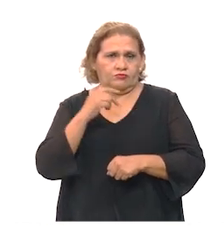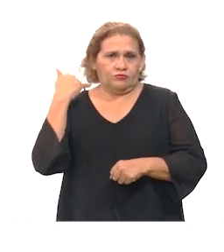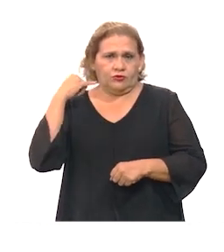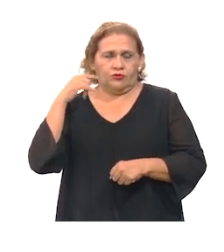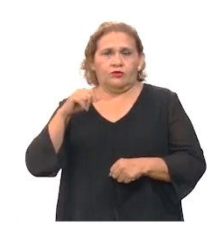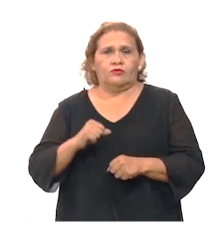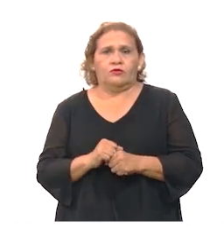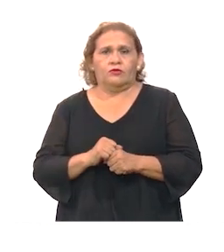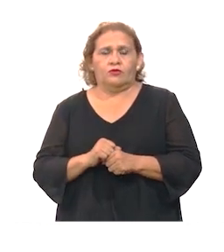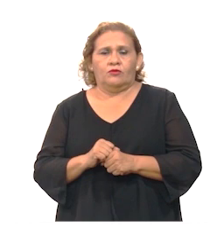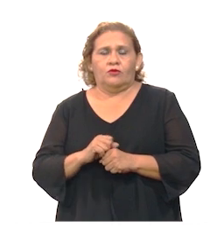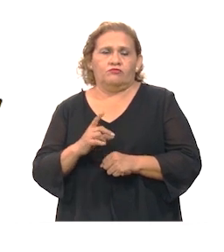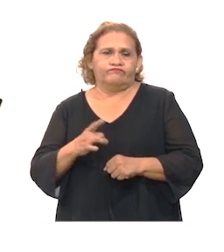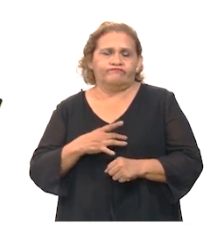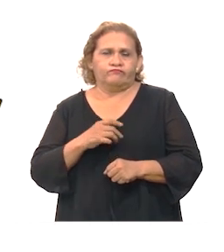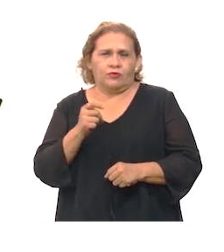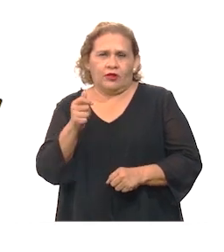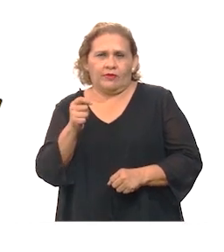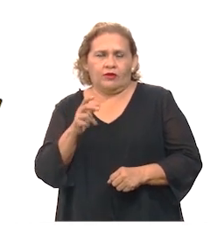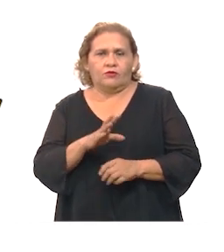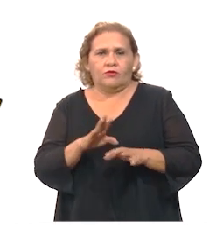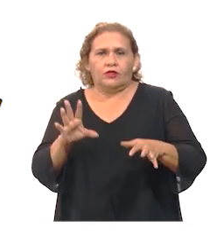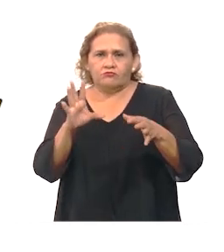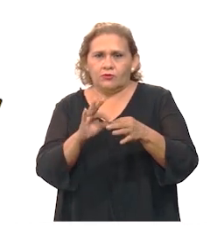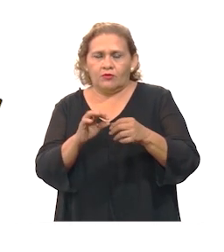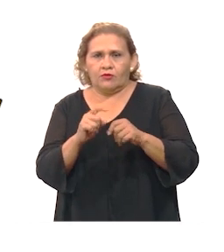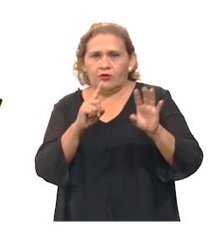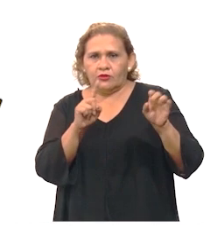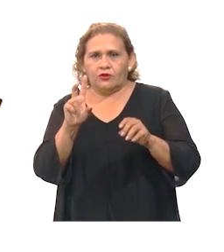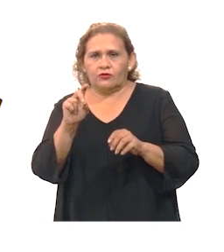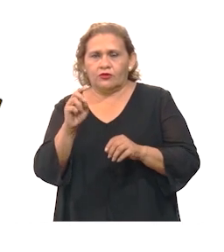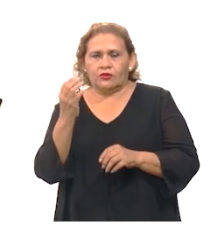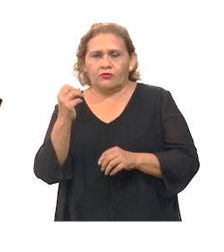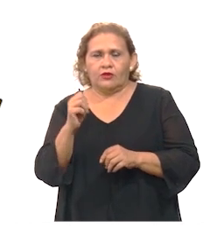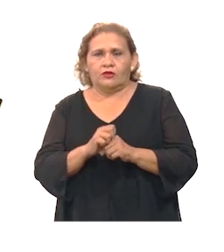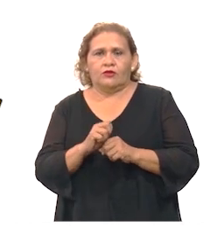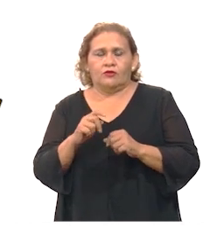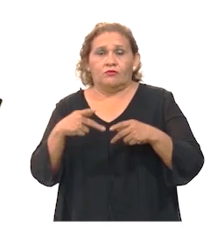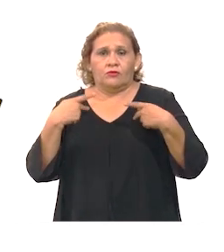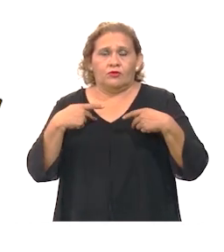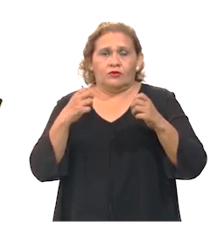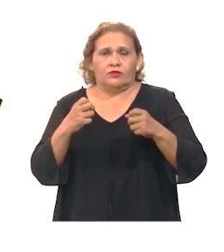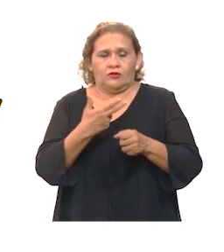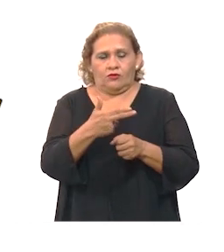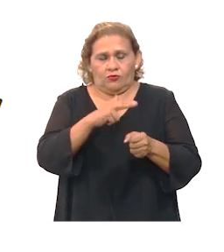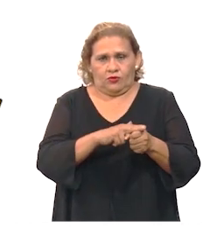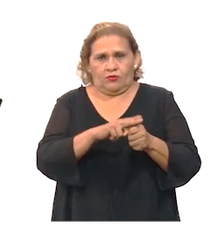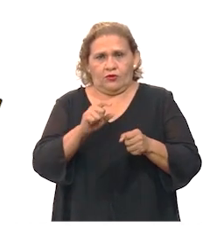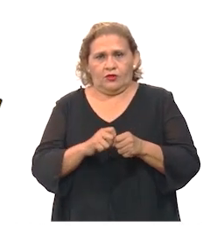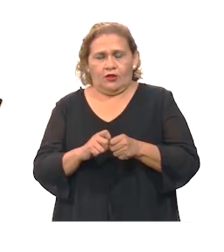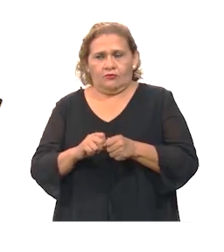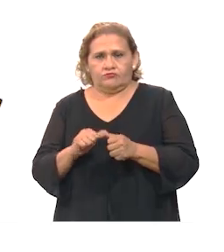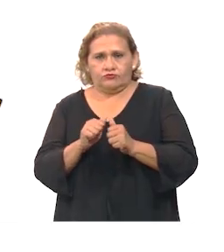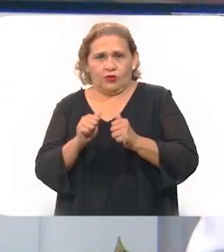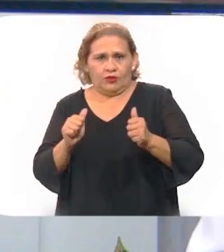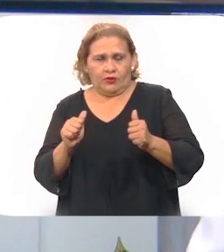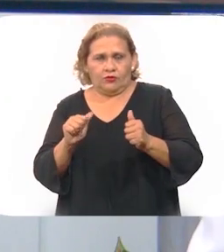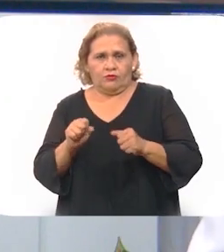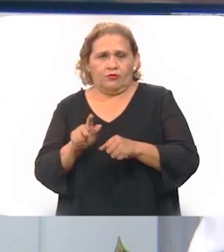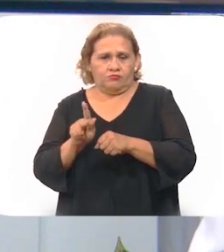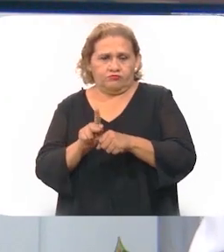de Yucatán, con síntomas leves. Como ya mencionamos, 139 de los casos positivos están en hospitales públicos y en aislamiento total.